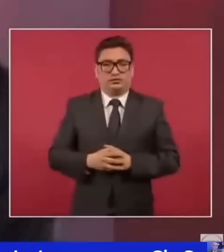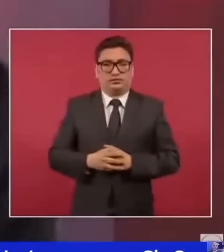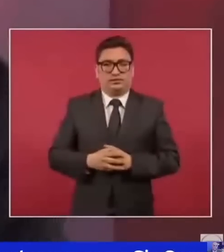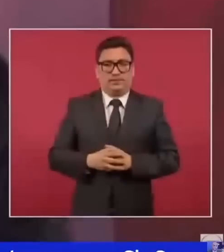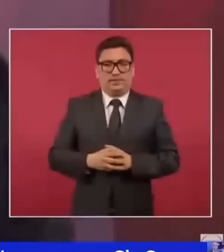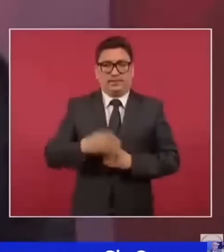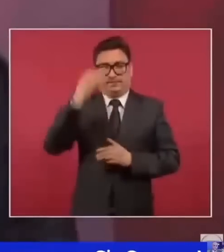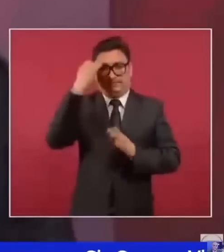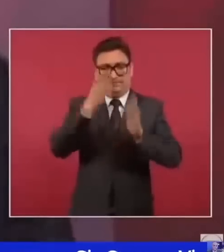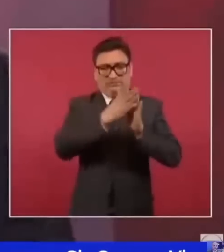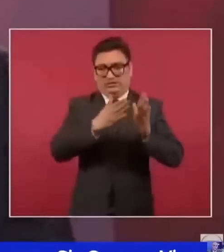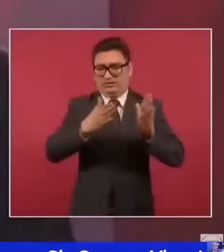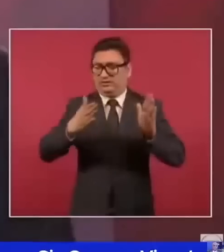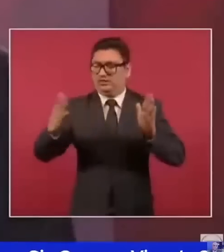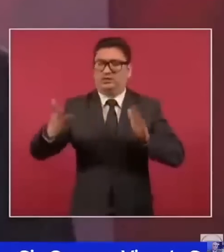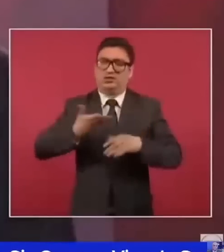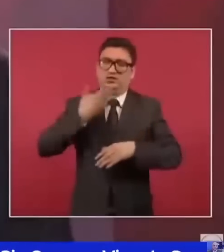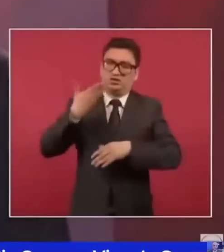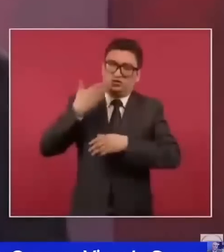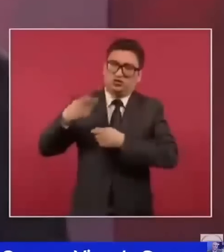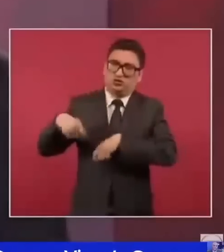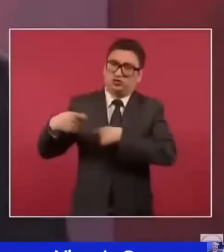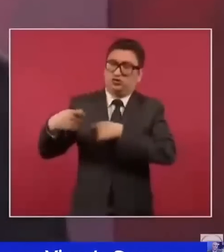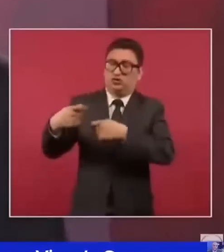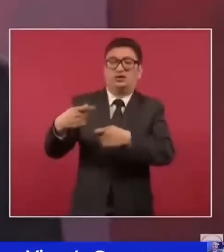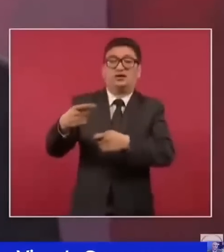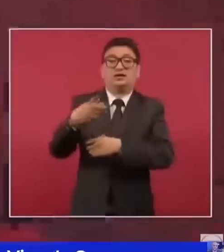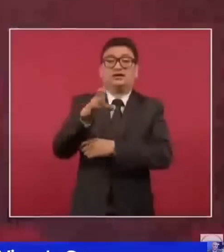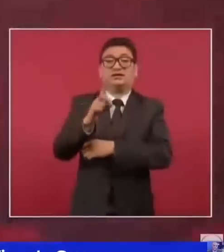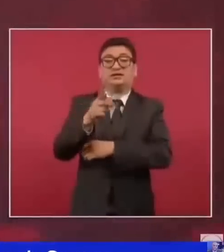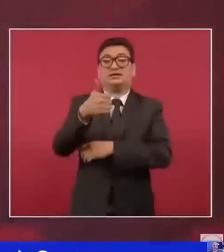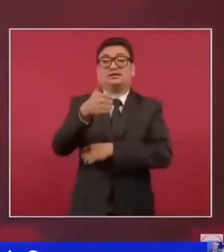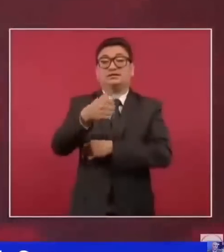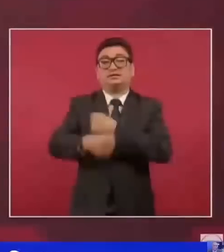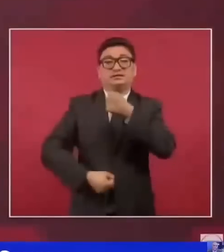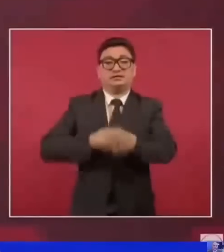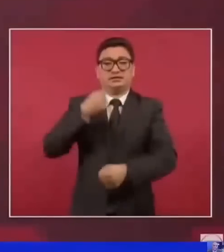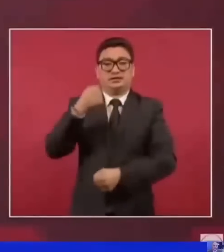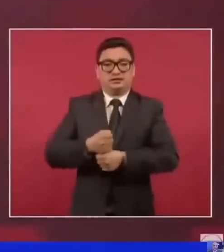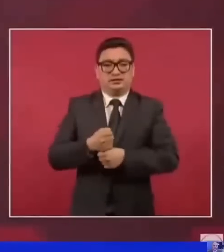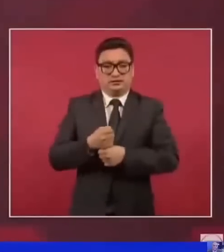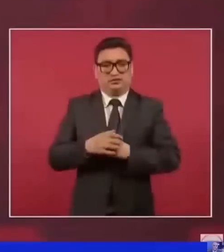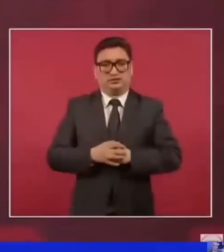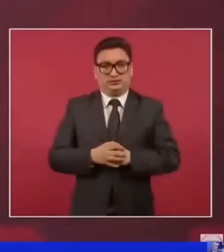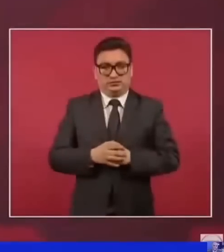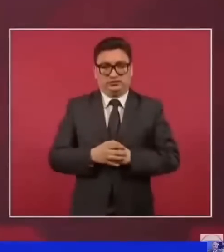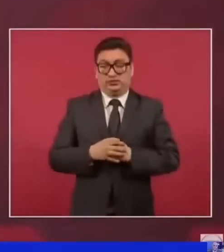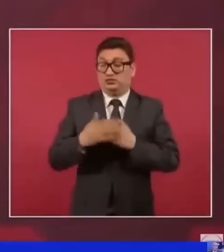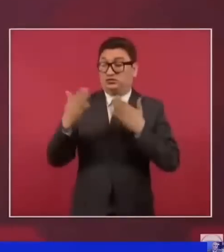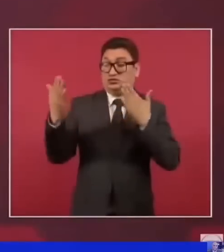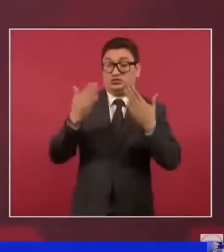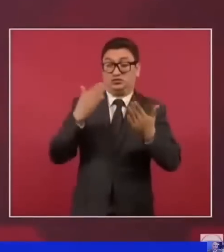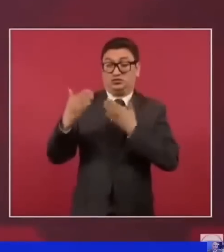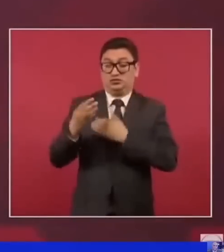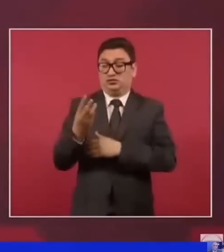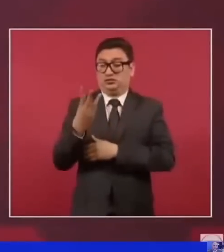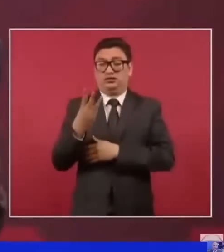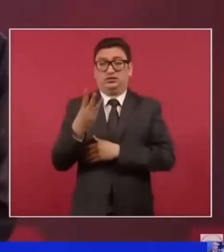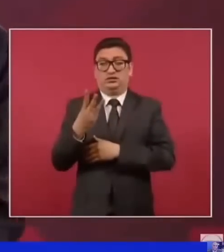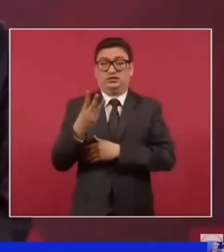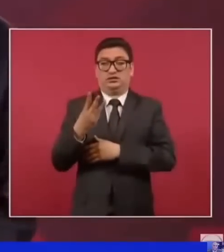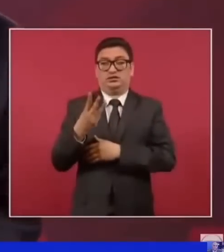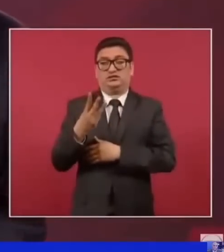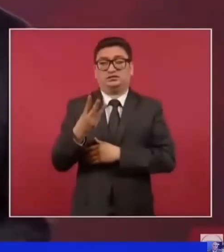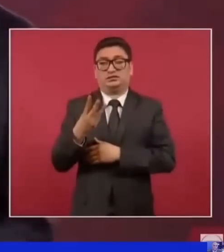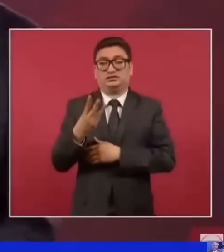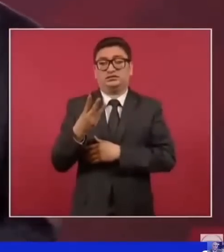que el periodo neoliberal de 36 años. Ni se compara con los 3